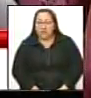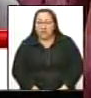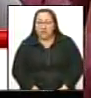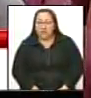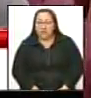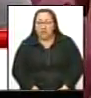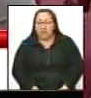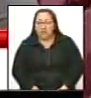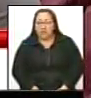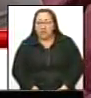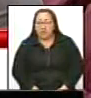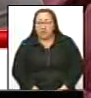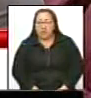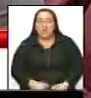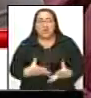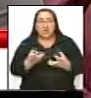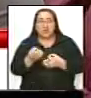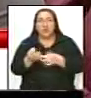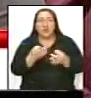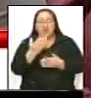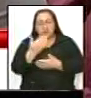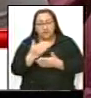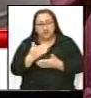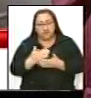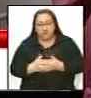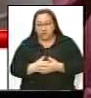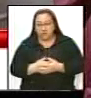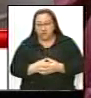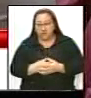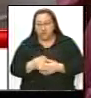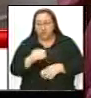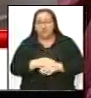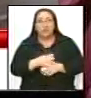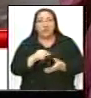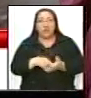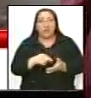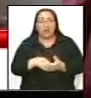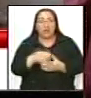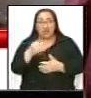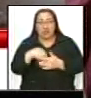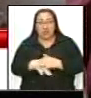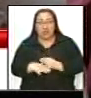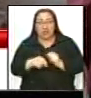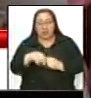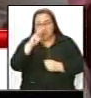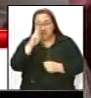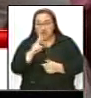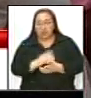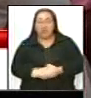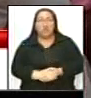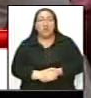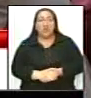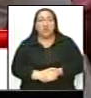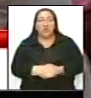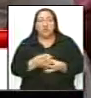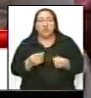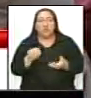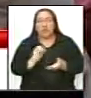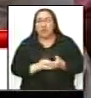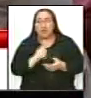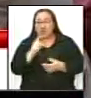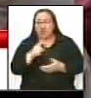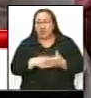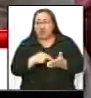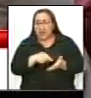Quisiéramos que nos detalle, porque el caso de la deuda interna al país le sale, o sea, es mucho más caro que la